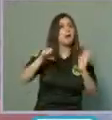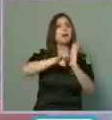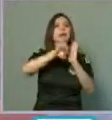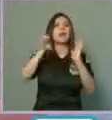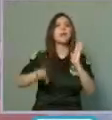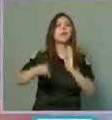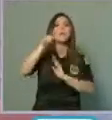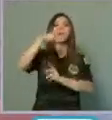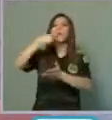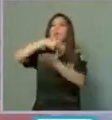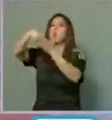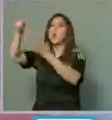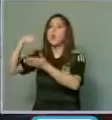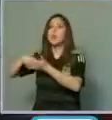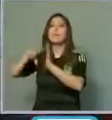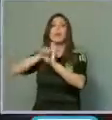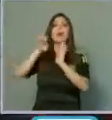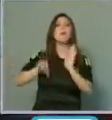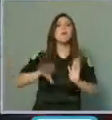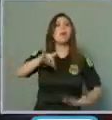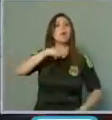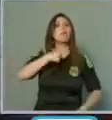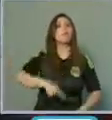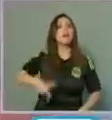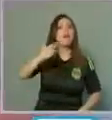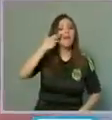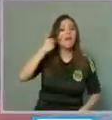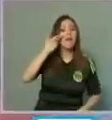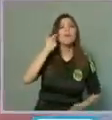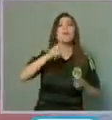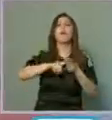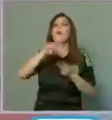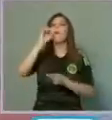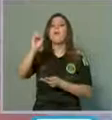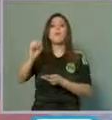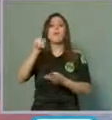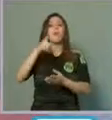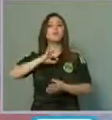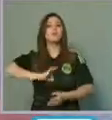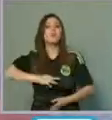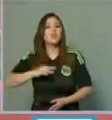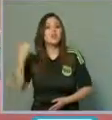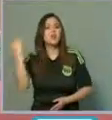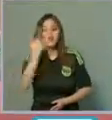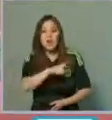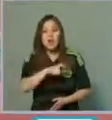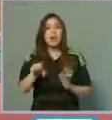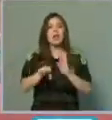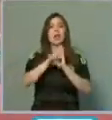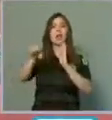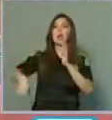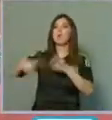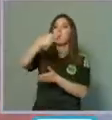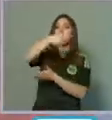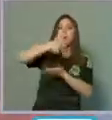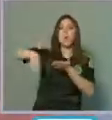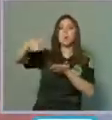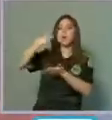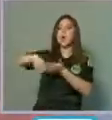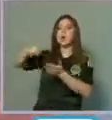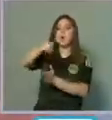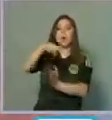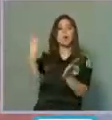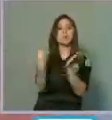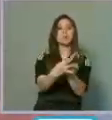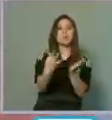roedores, hay orín de rata, ¿no? Entonces algo fundamental es, llegan todos estos alimentos enlatados,